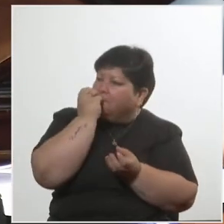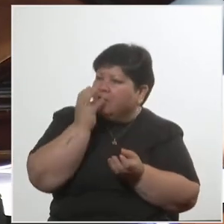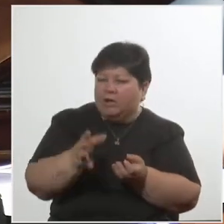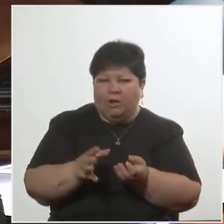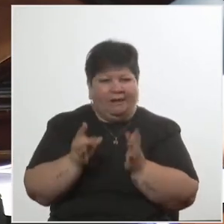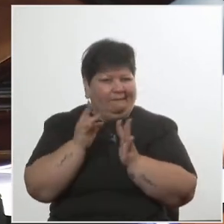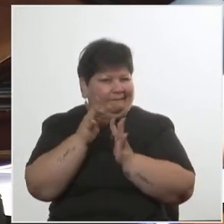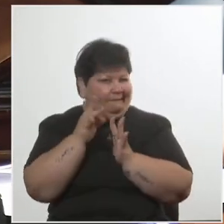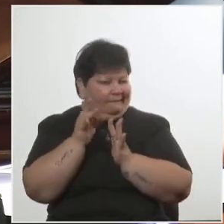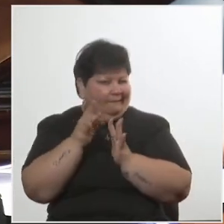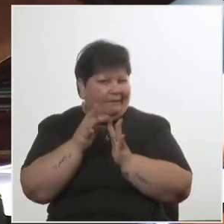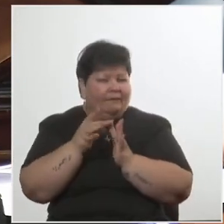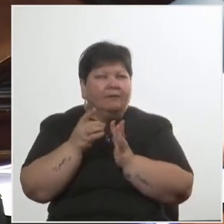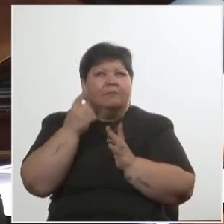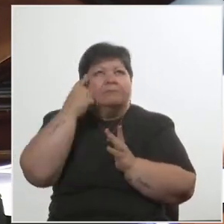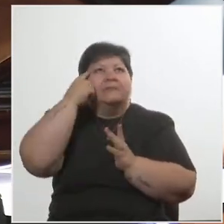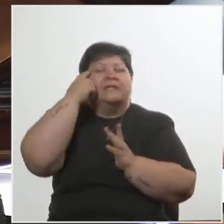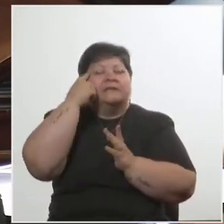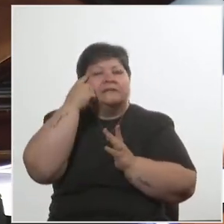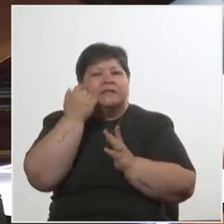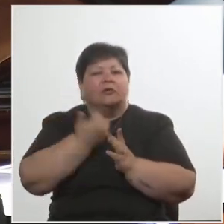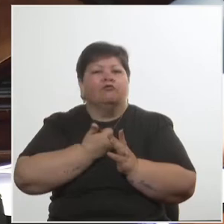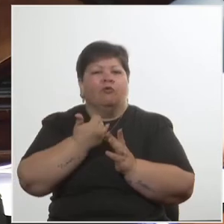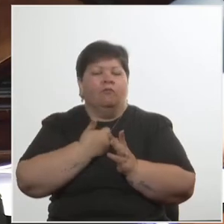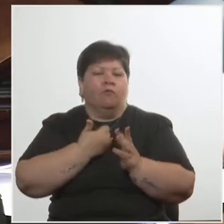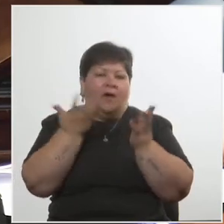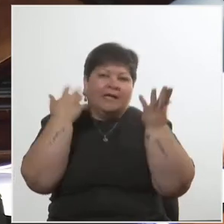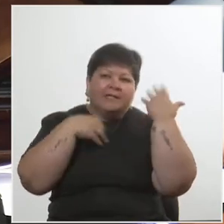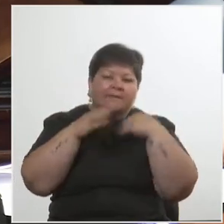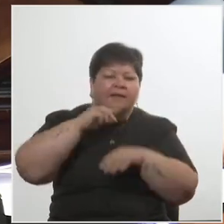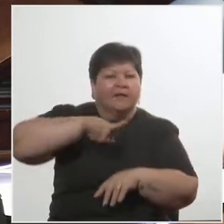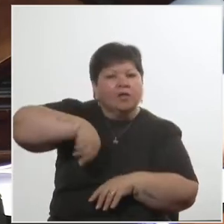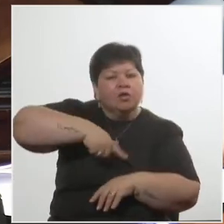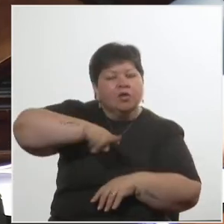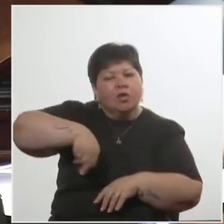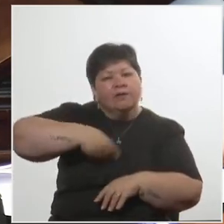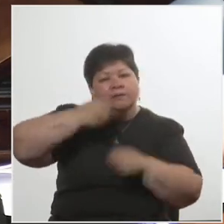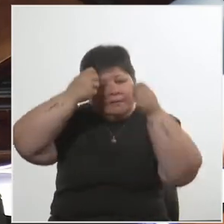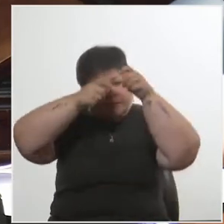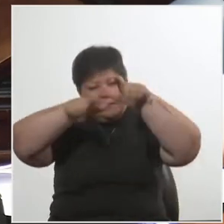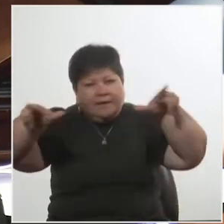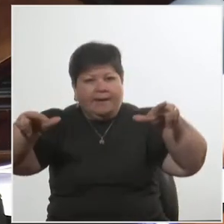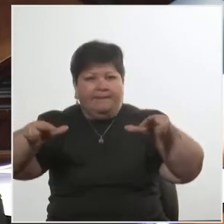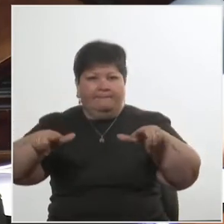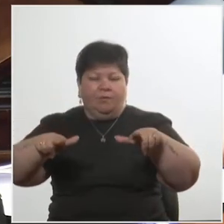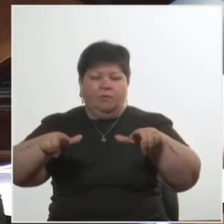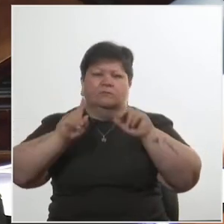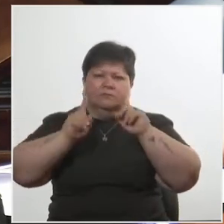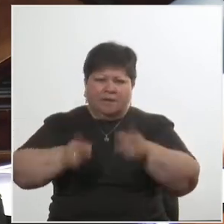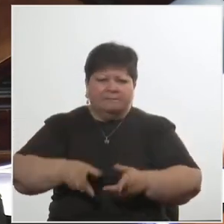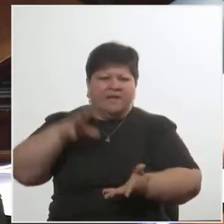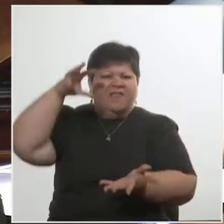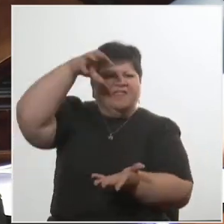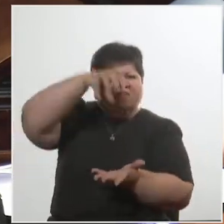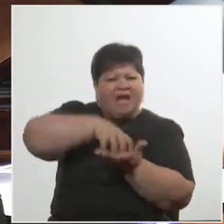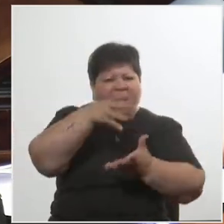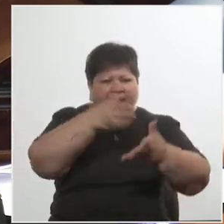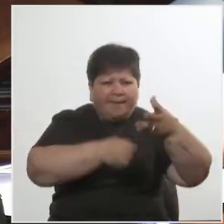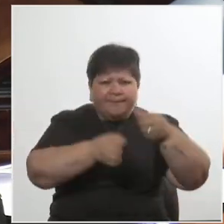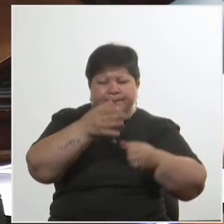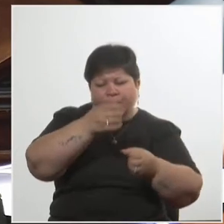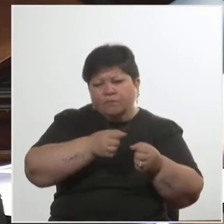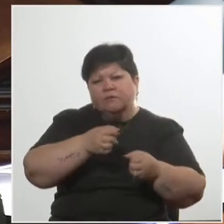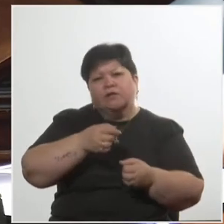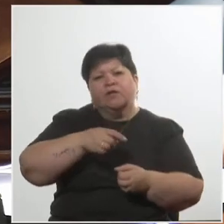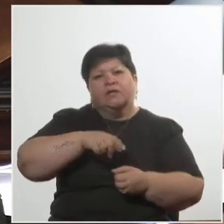en los campos de recría como una forma ya definida de agrandar los tambos donde los campos recría